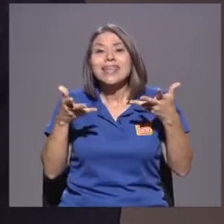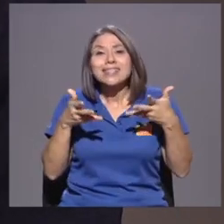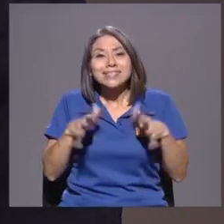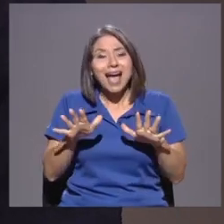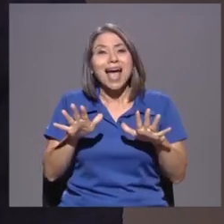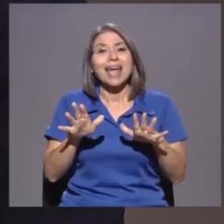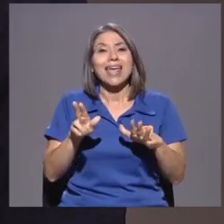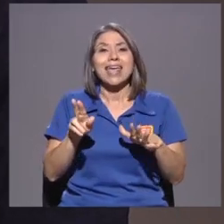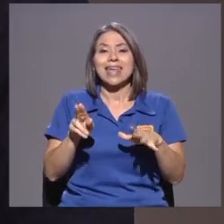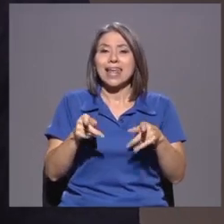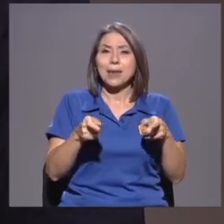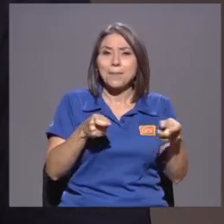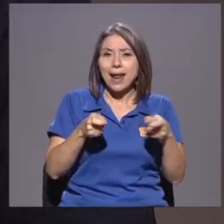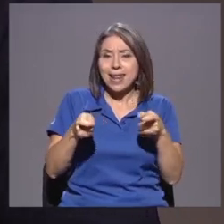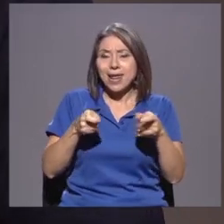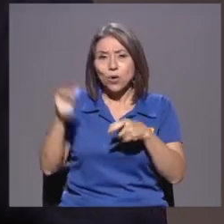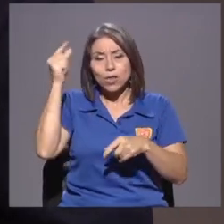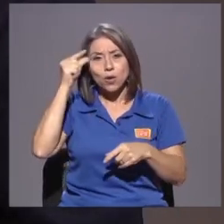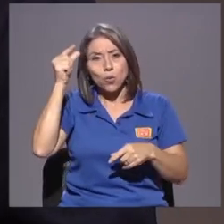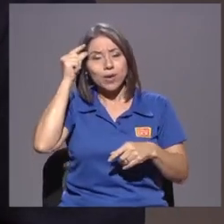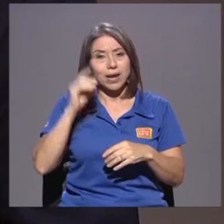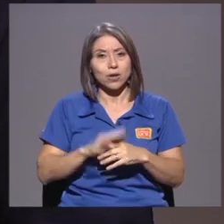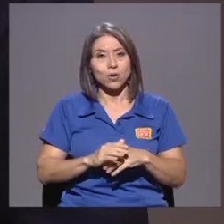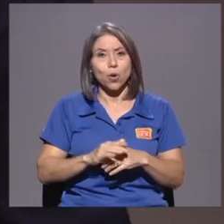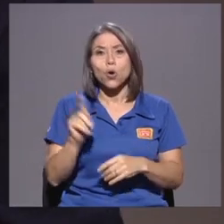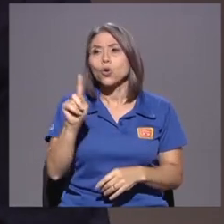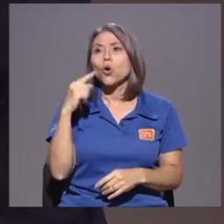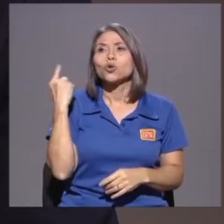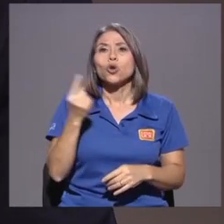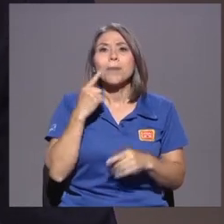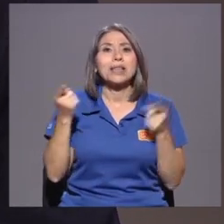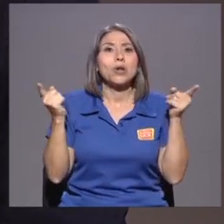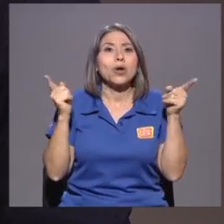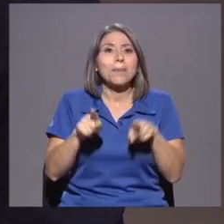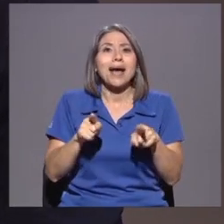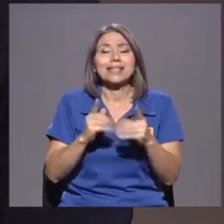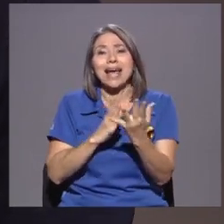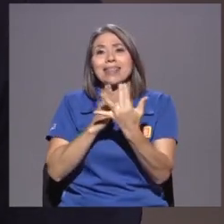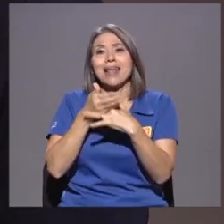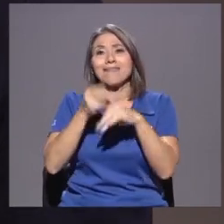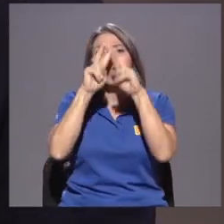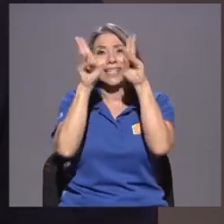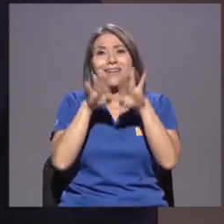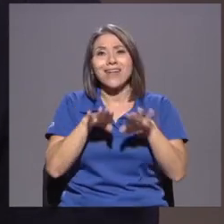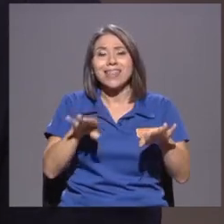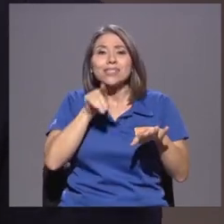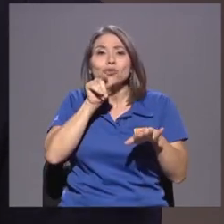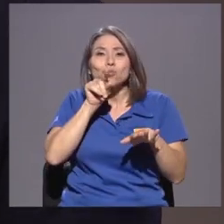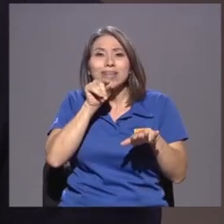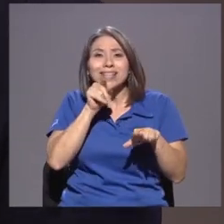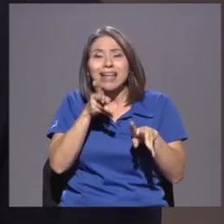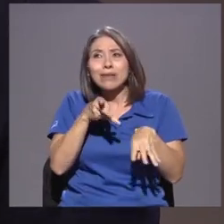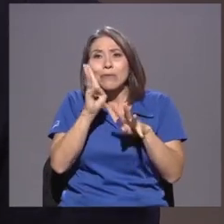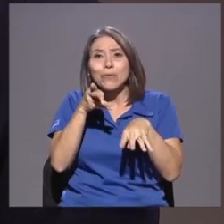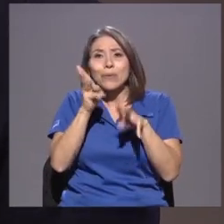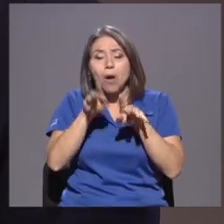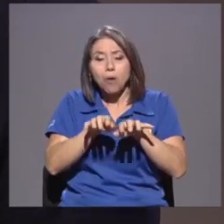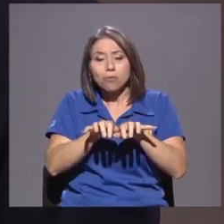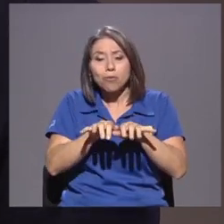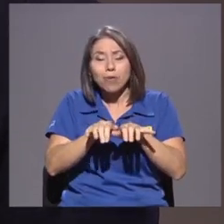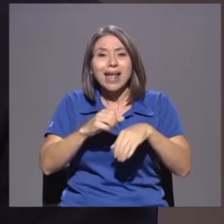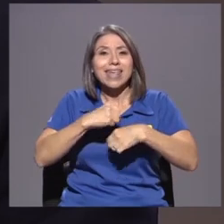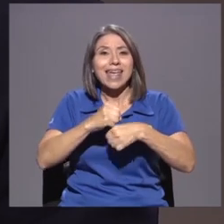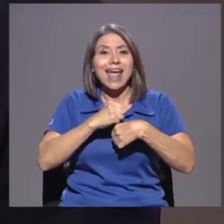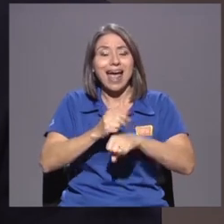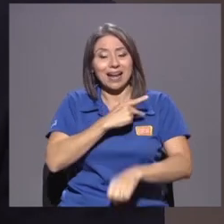gobierno más allá de la pirotecnia twittera que pueda ser en allí bucle porque